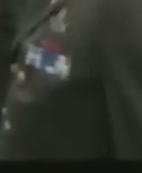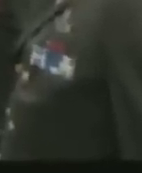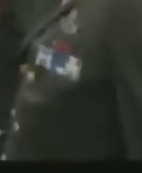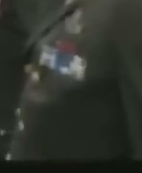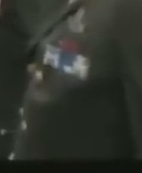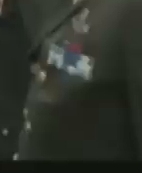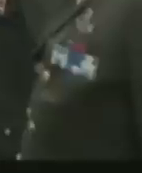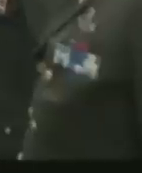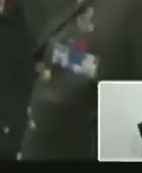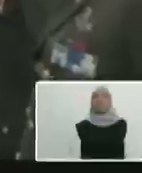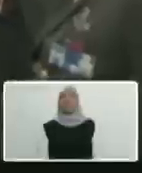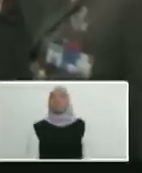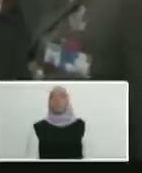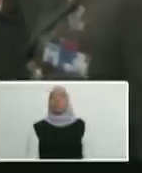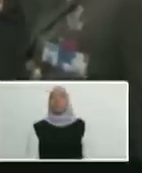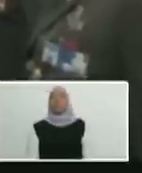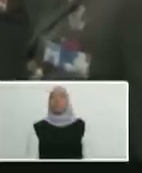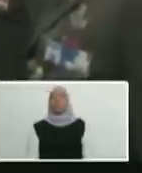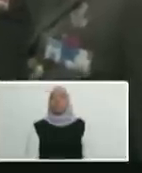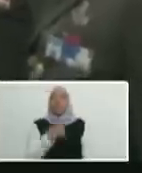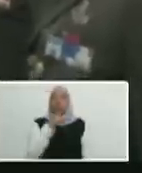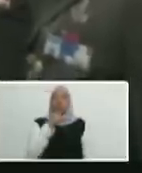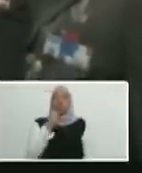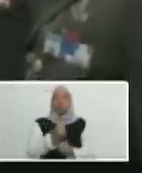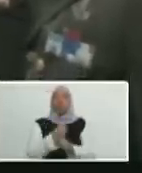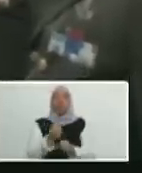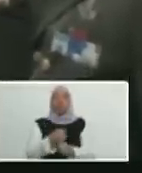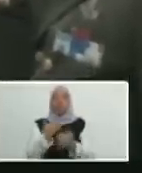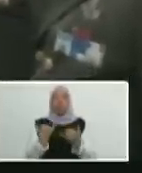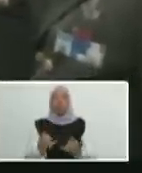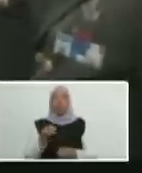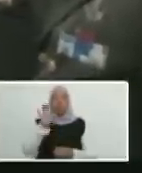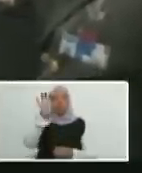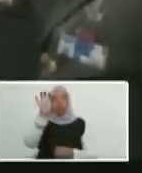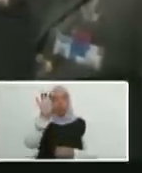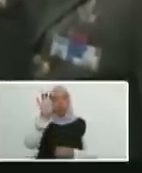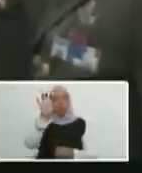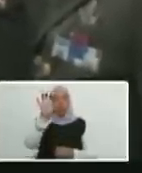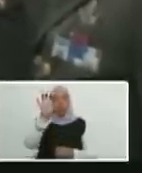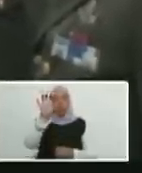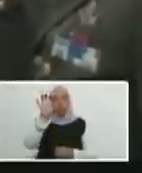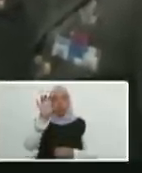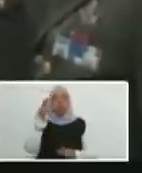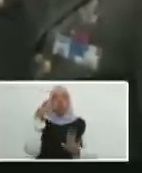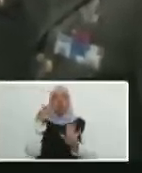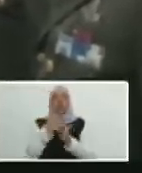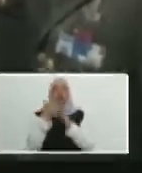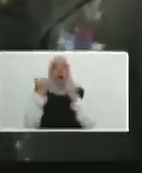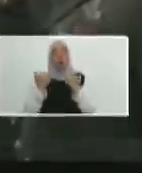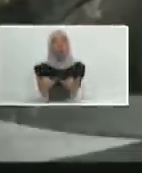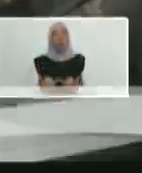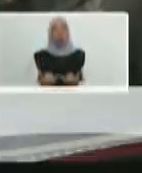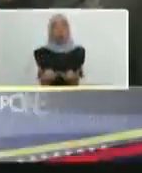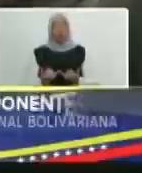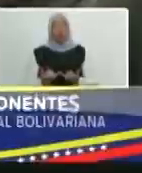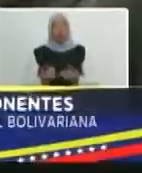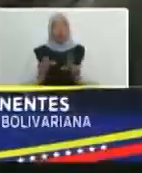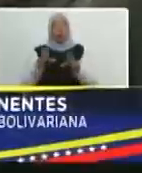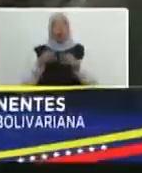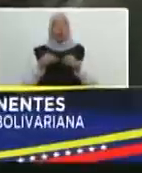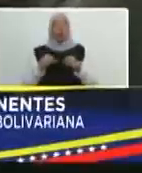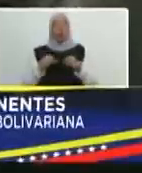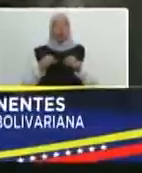a su compromiso con la patria, pero sobre todo deben